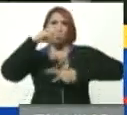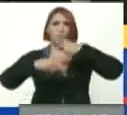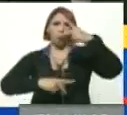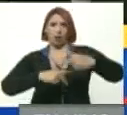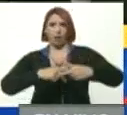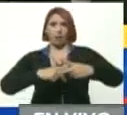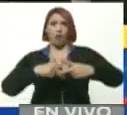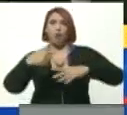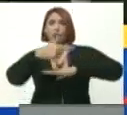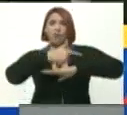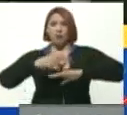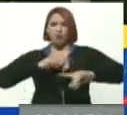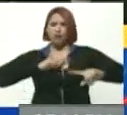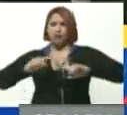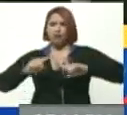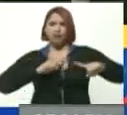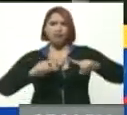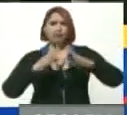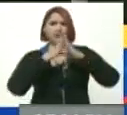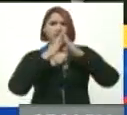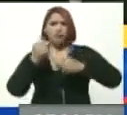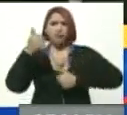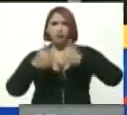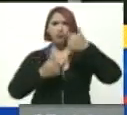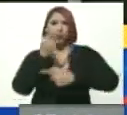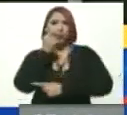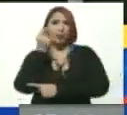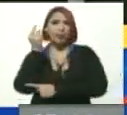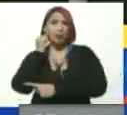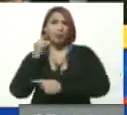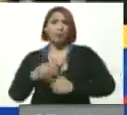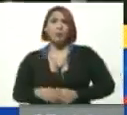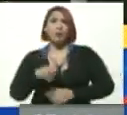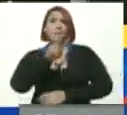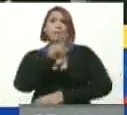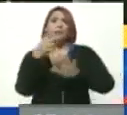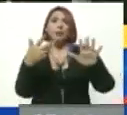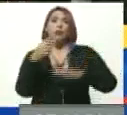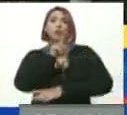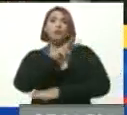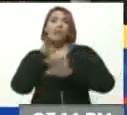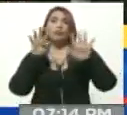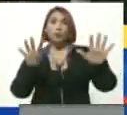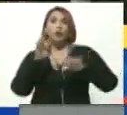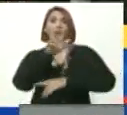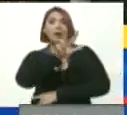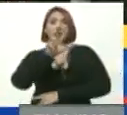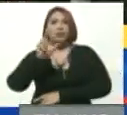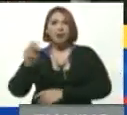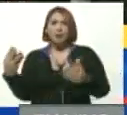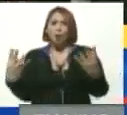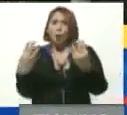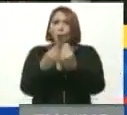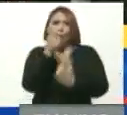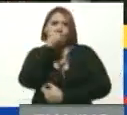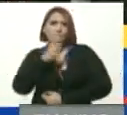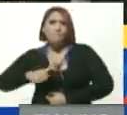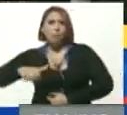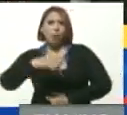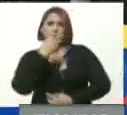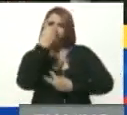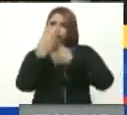de acción de todos los candidatos y candidatas. 28, 29 y 30, con el pueblo en las